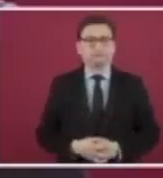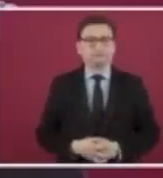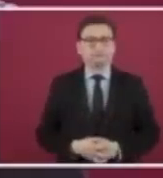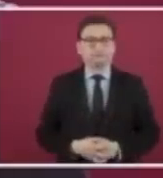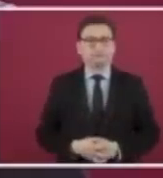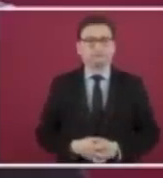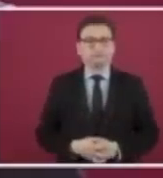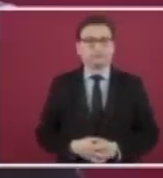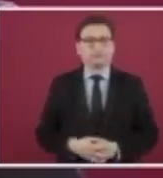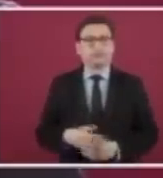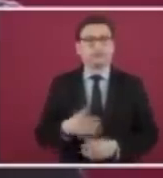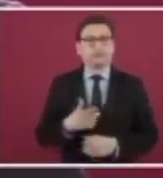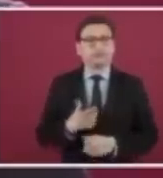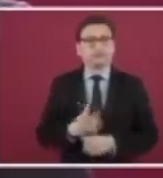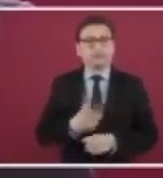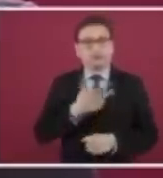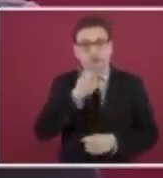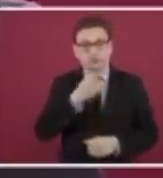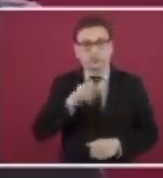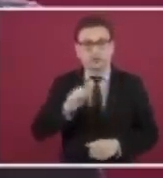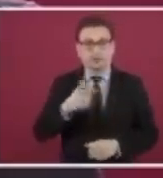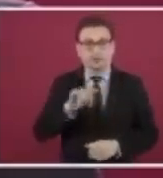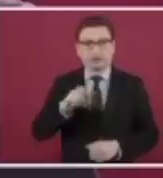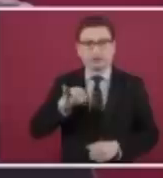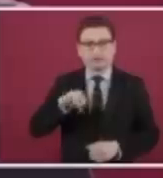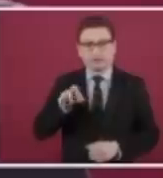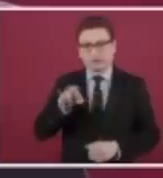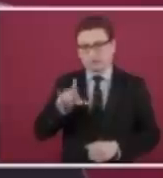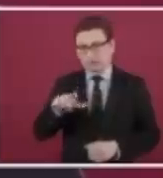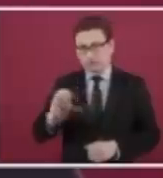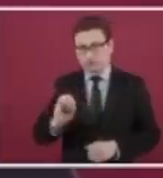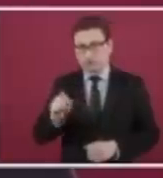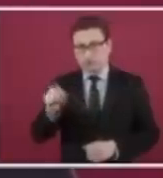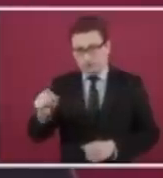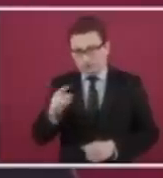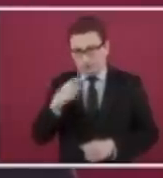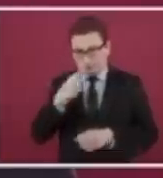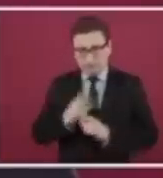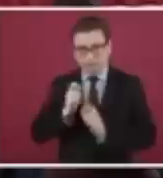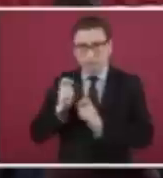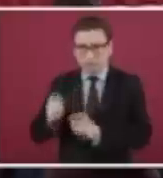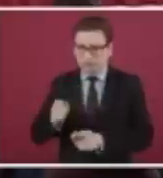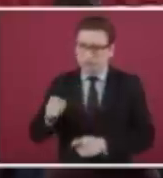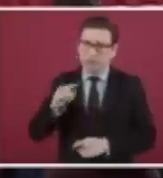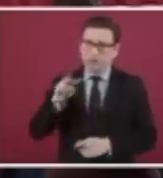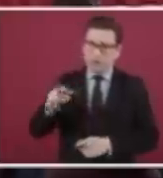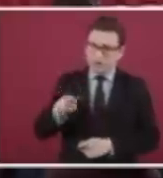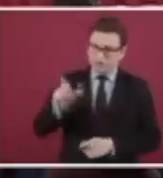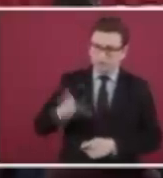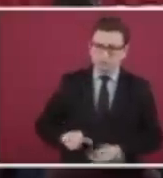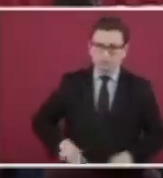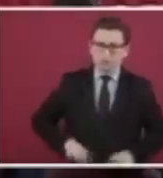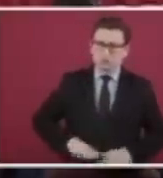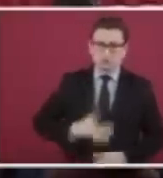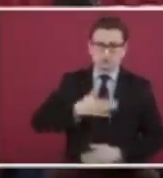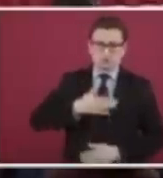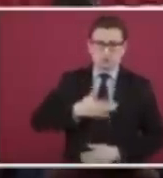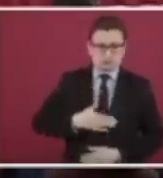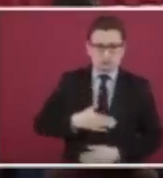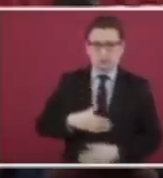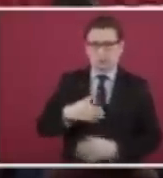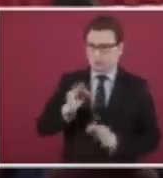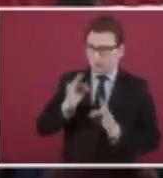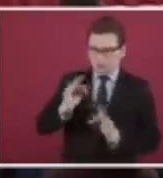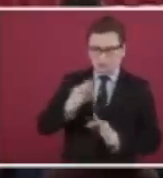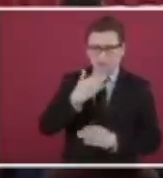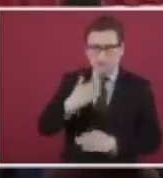el licenciado Alejandro Germanero, que lo consideramos una gente recta, y